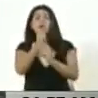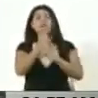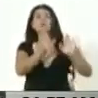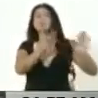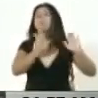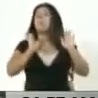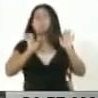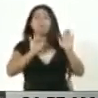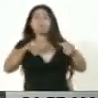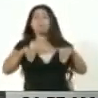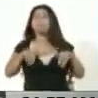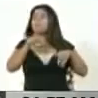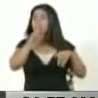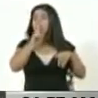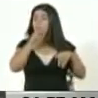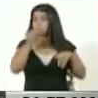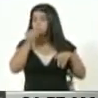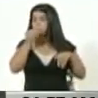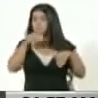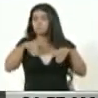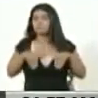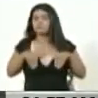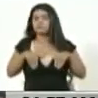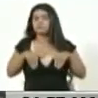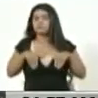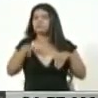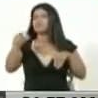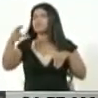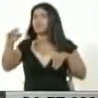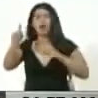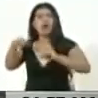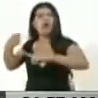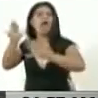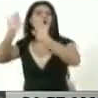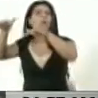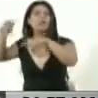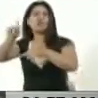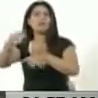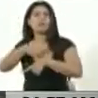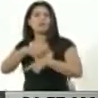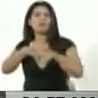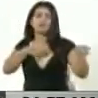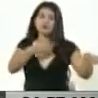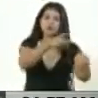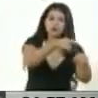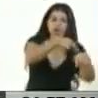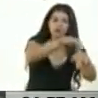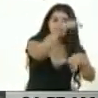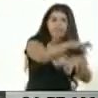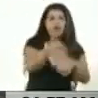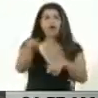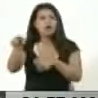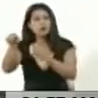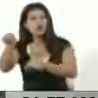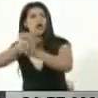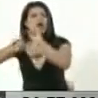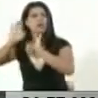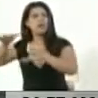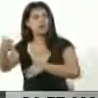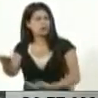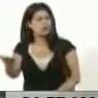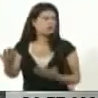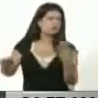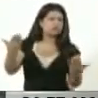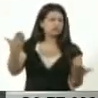aquel momento hizo silencio total y absoluto. Hay quienes defienden los intereses de quienes están lejos de